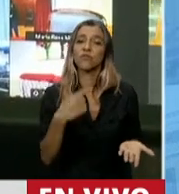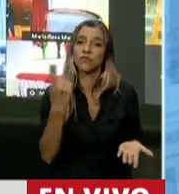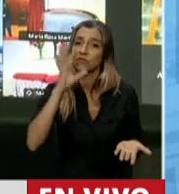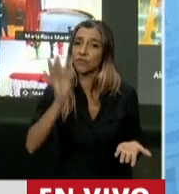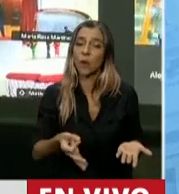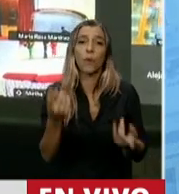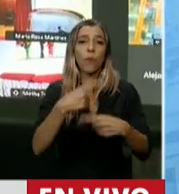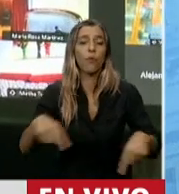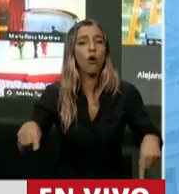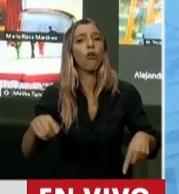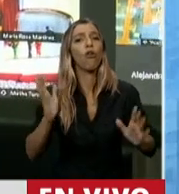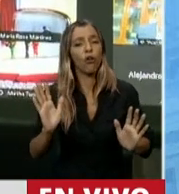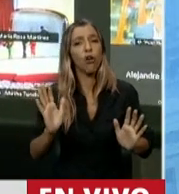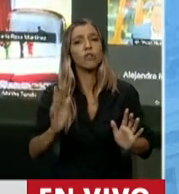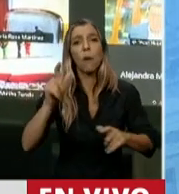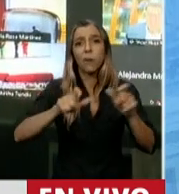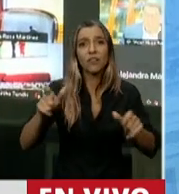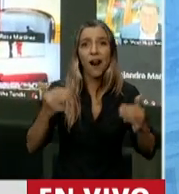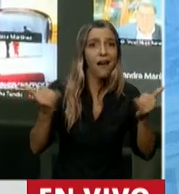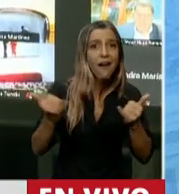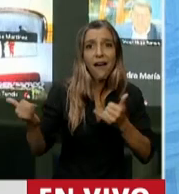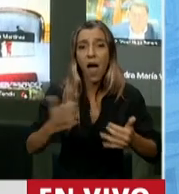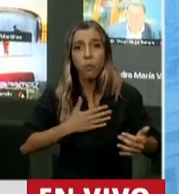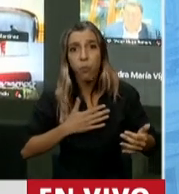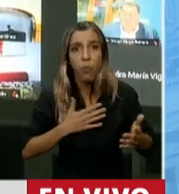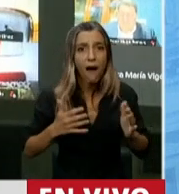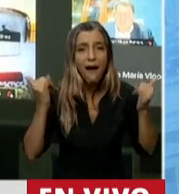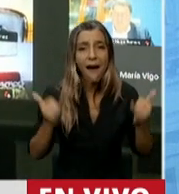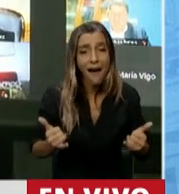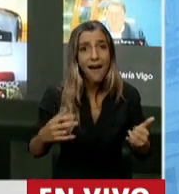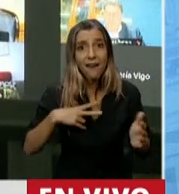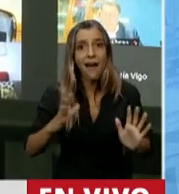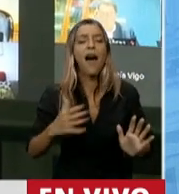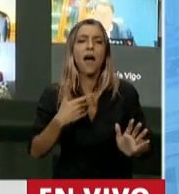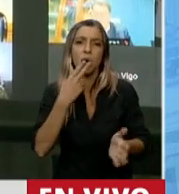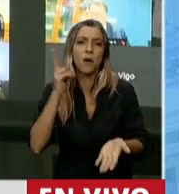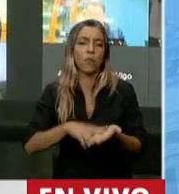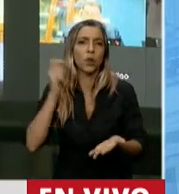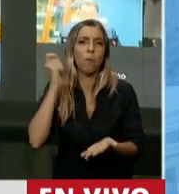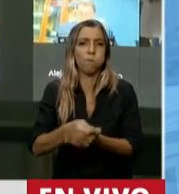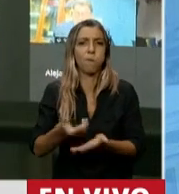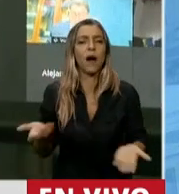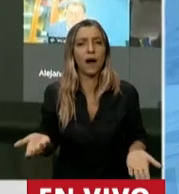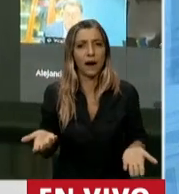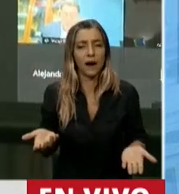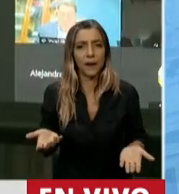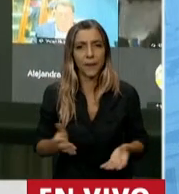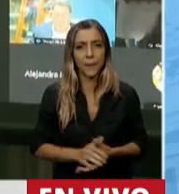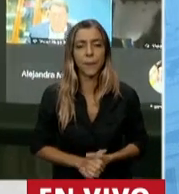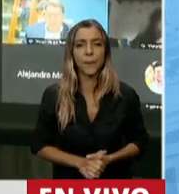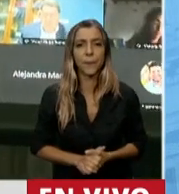ganadas decentemente, sino por haberse enriquecido en la función pública su madre, indecentemente e